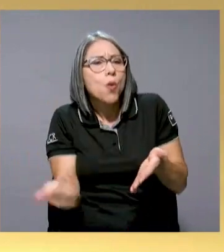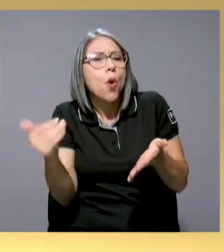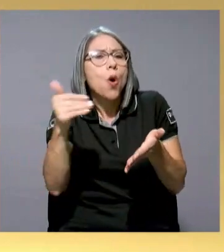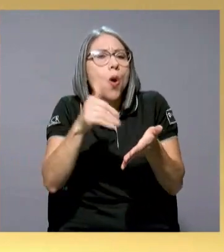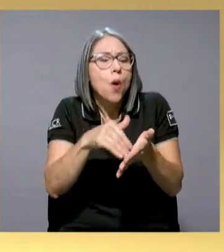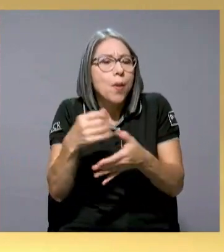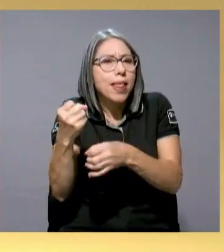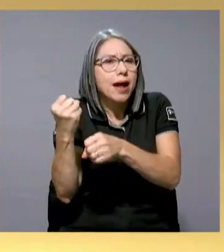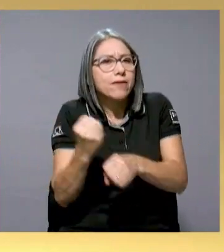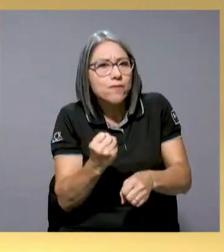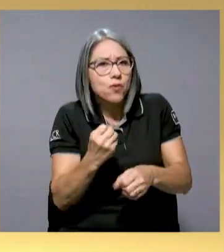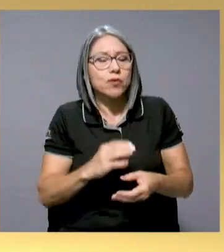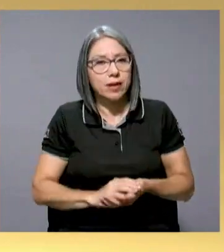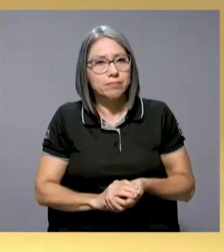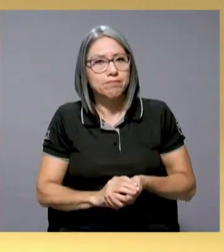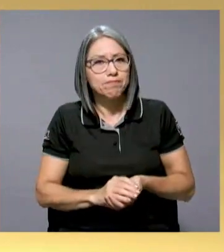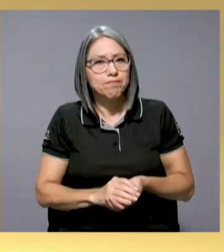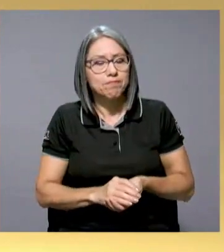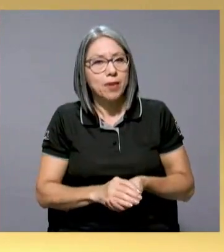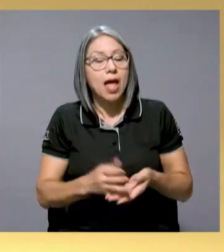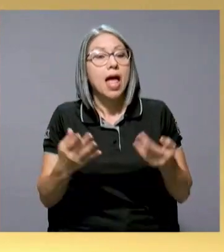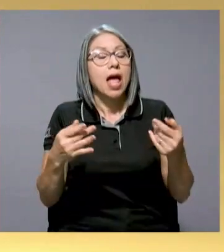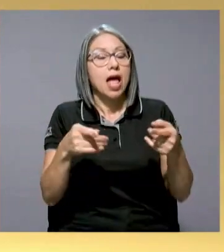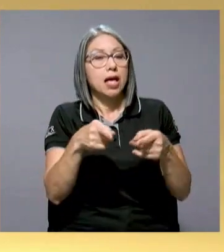más, la